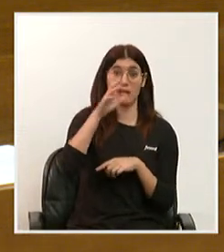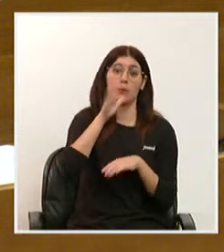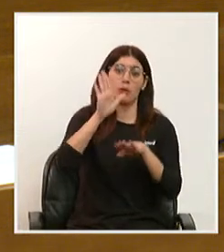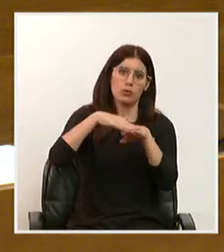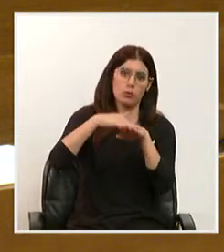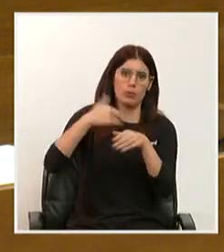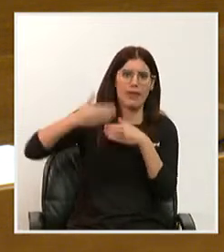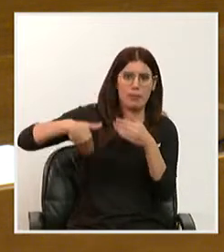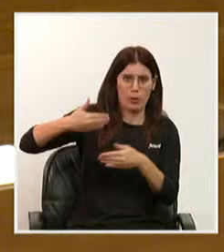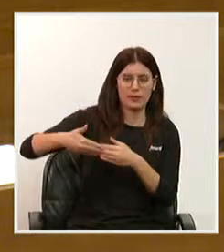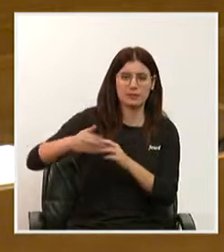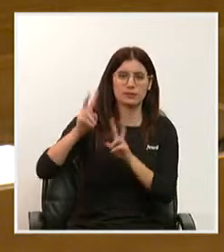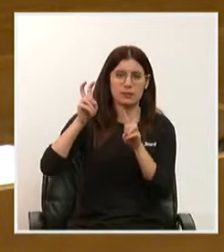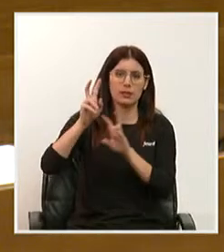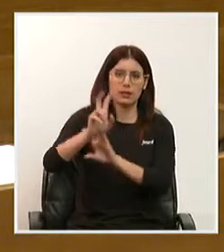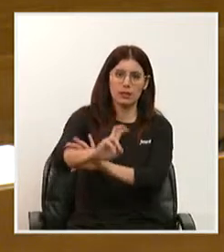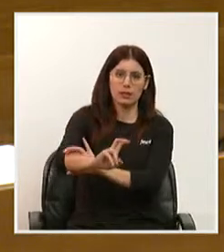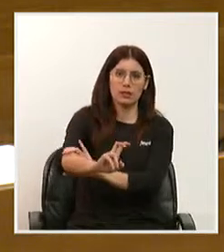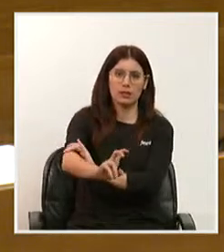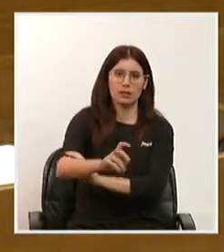proceso vuelvan